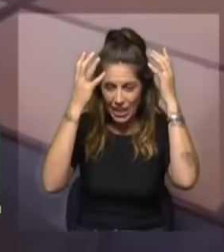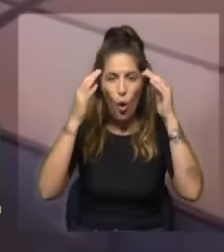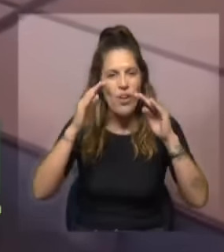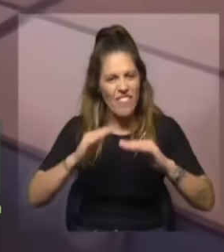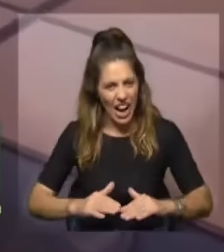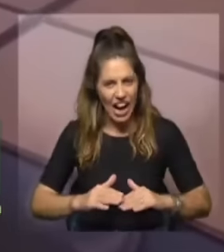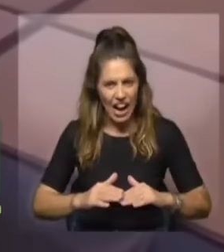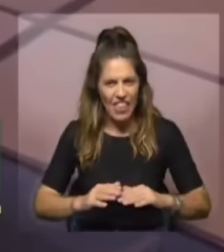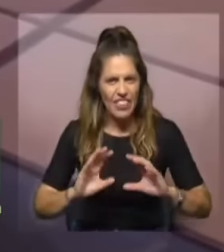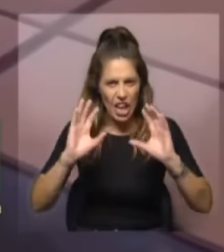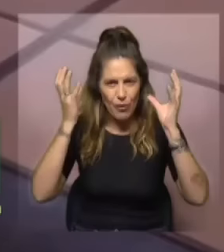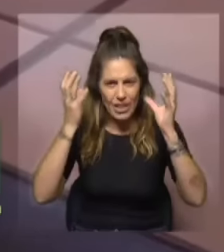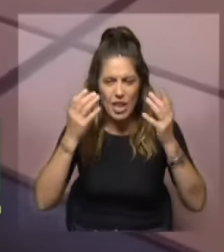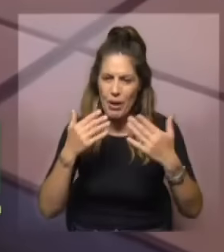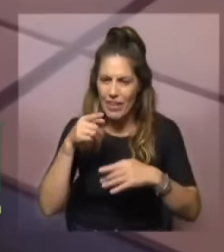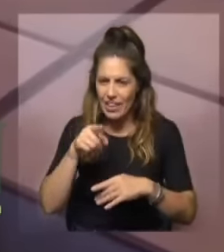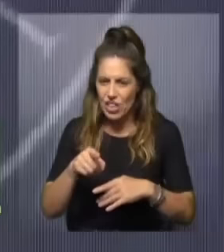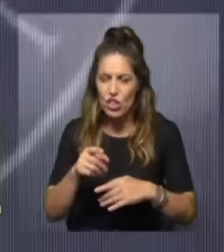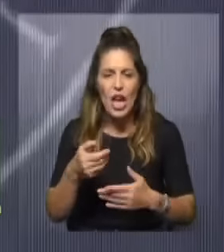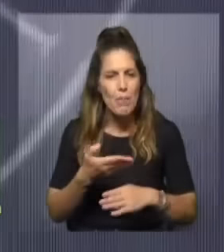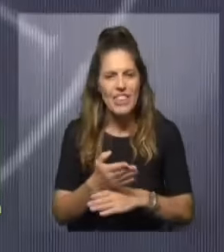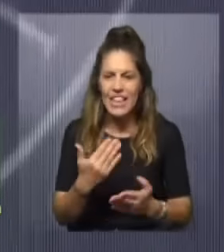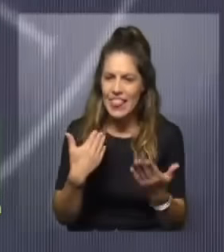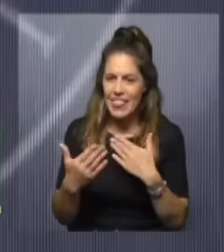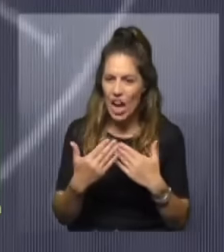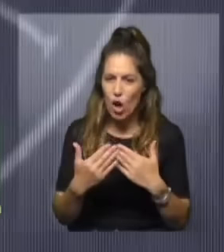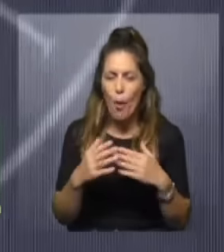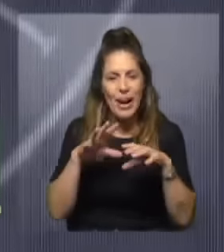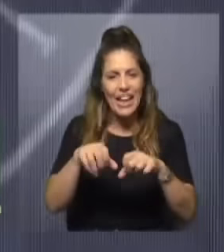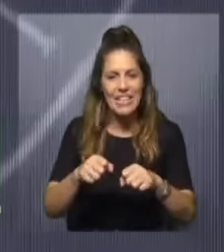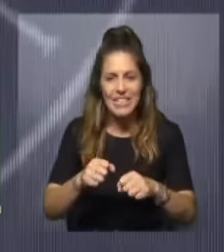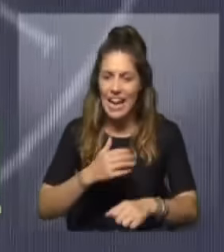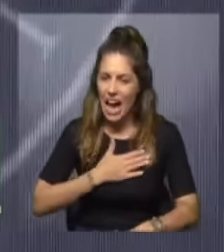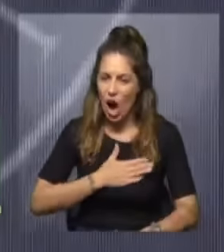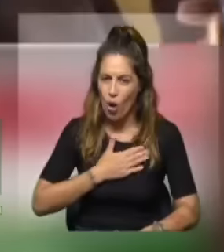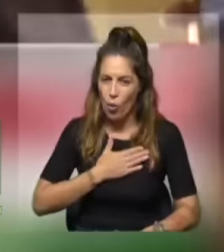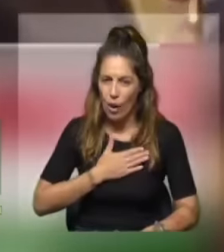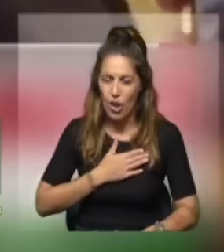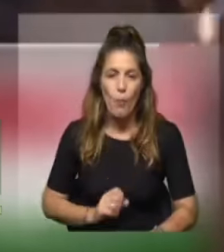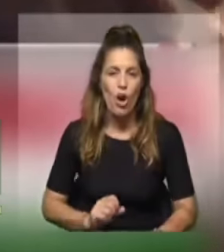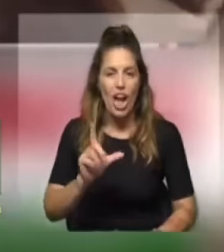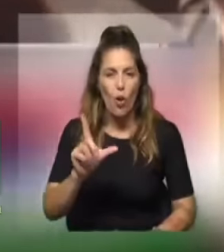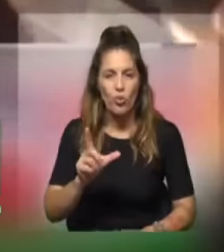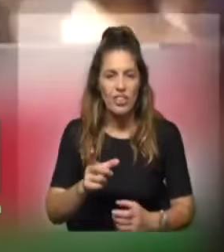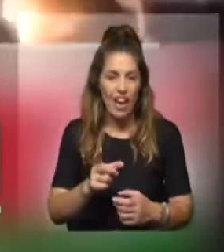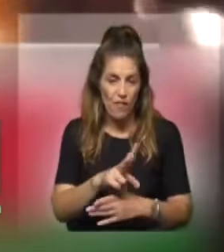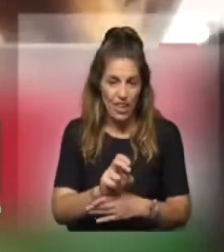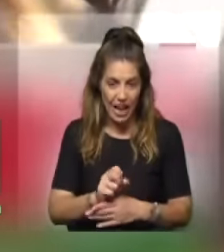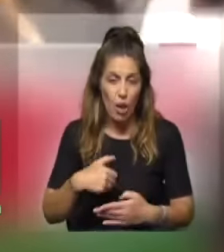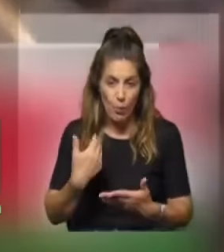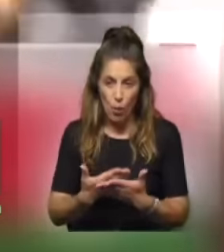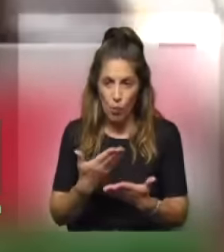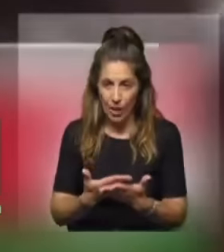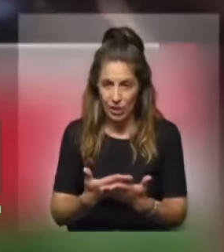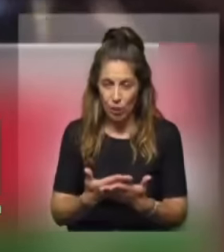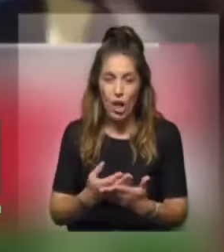agresivo para referirse a ellos y diálogo para alcanzar acuerdos en los disensos por el ajuste fiscal propuesto por el libertario